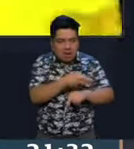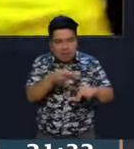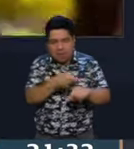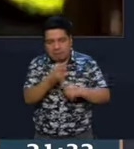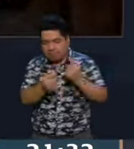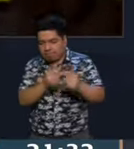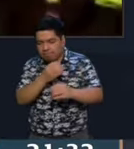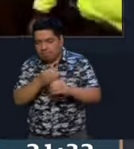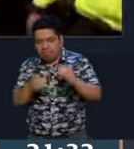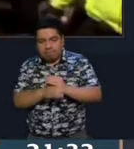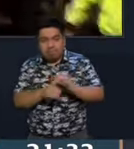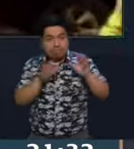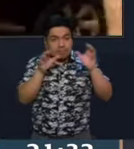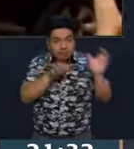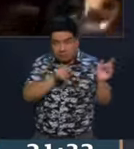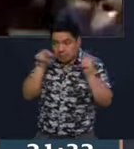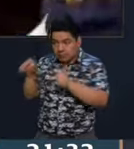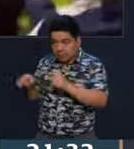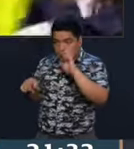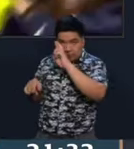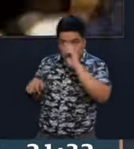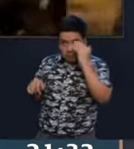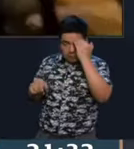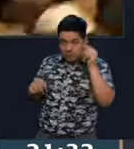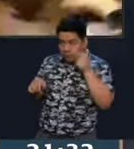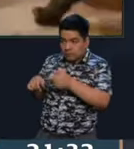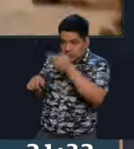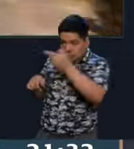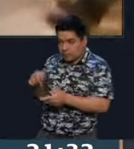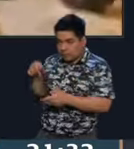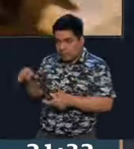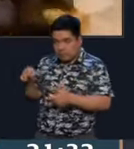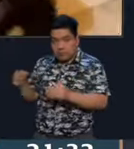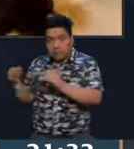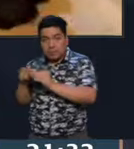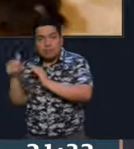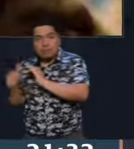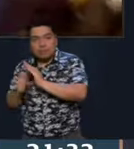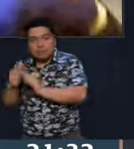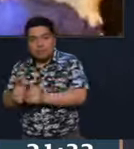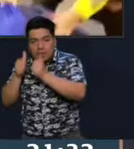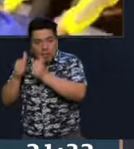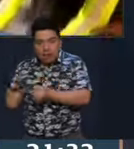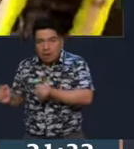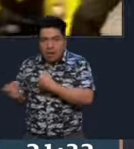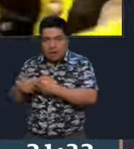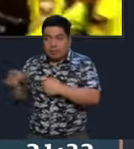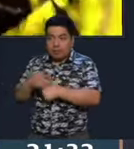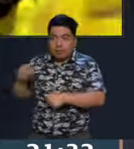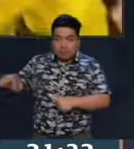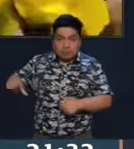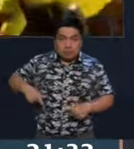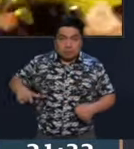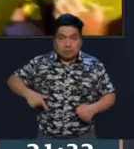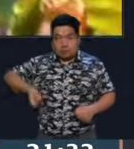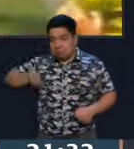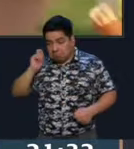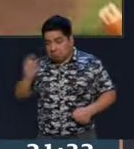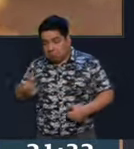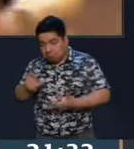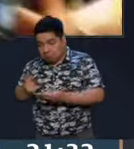Braulio. En el artículo 9 dice, independientemente de lo que pase o de lo que suceda, el Estado territorial deberá